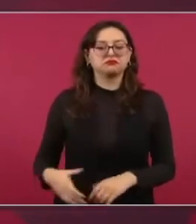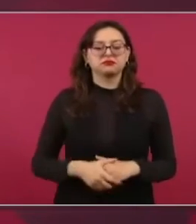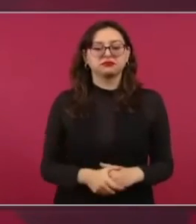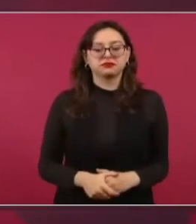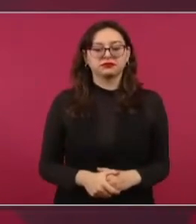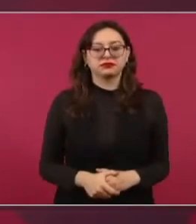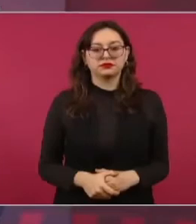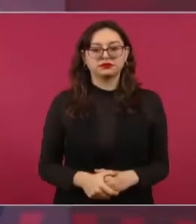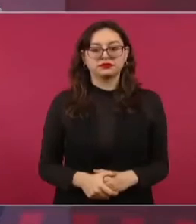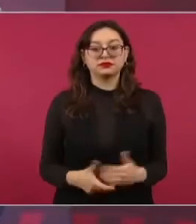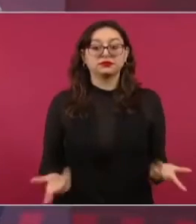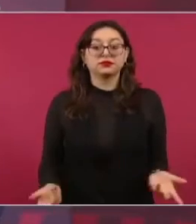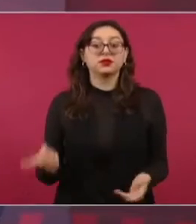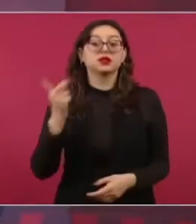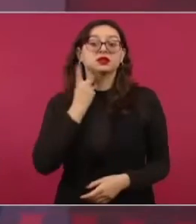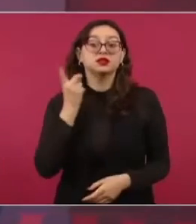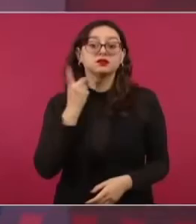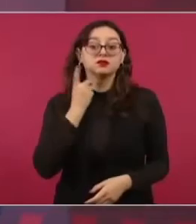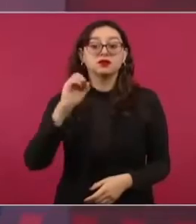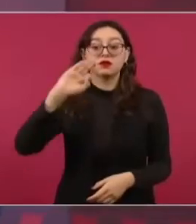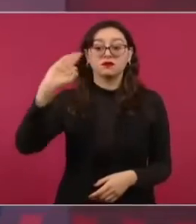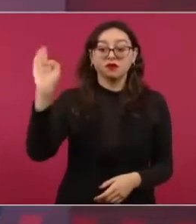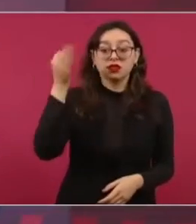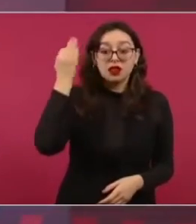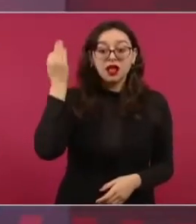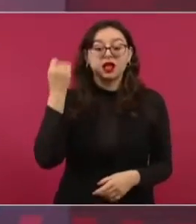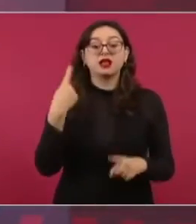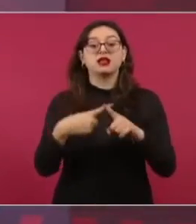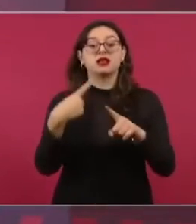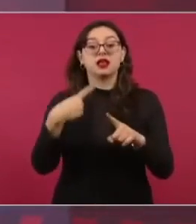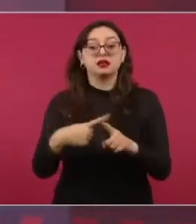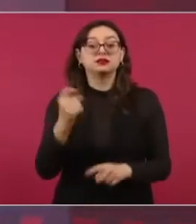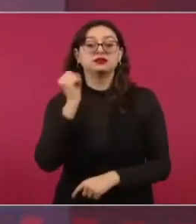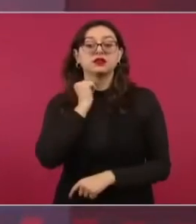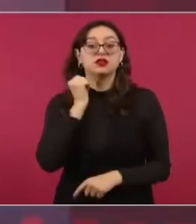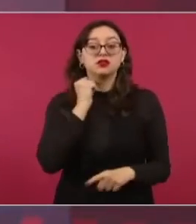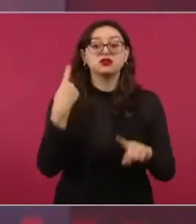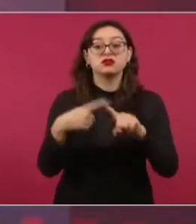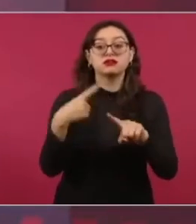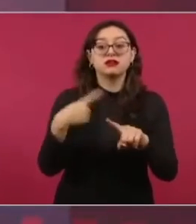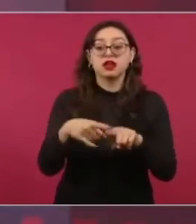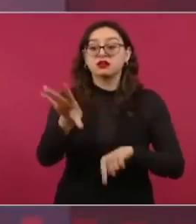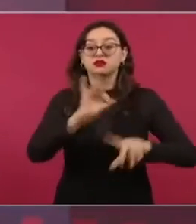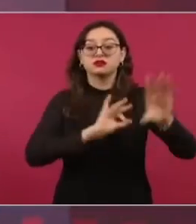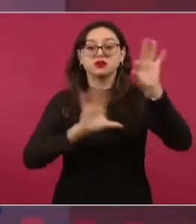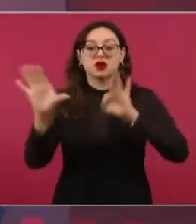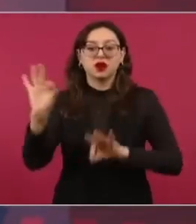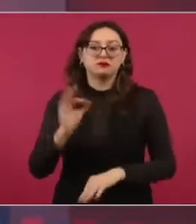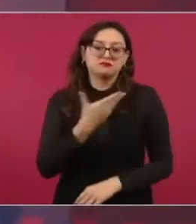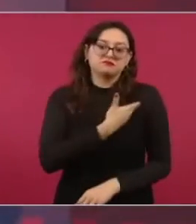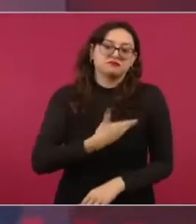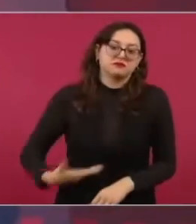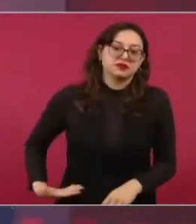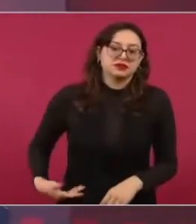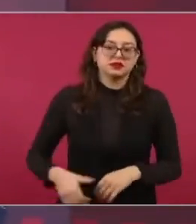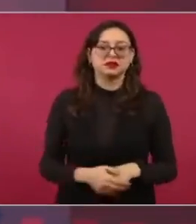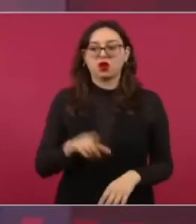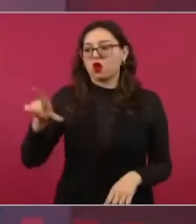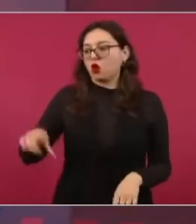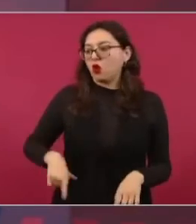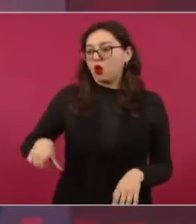¿Quién nombraba a los diputados federales? El presidente. ¿Quién nombraba a los senadores? El presidente. ¿Quién nombraba a los gobernadores? El